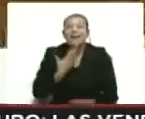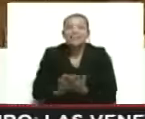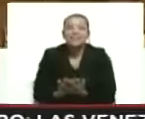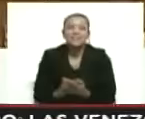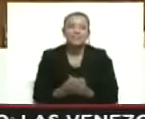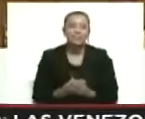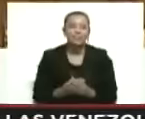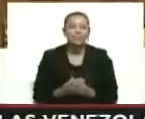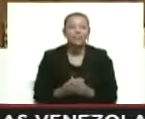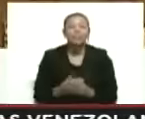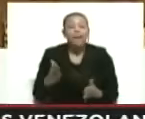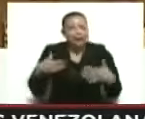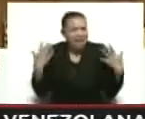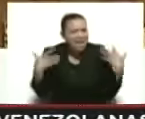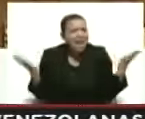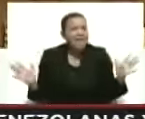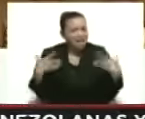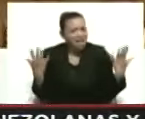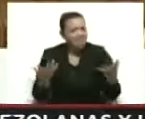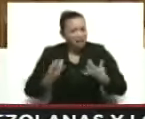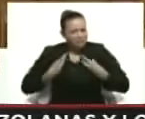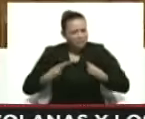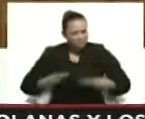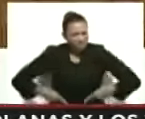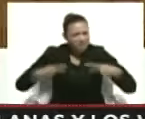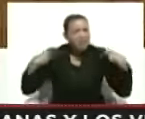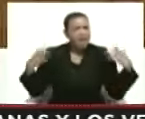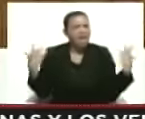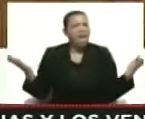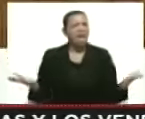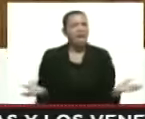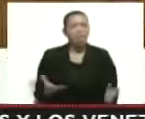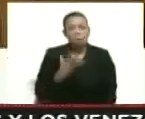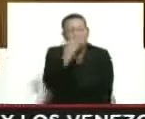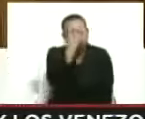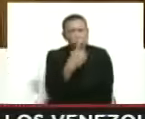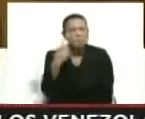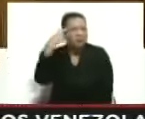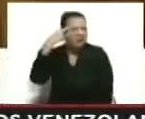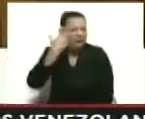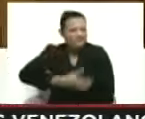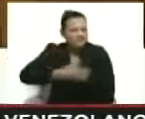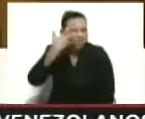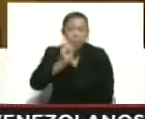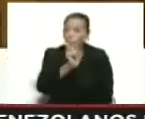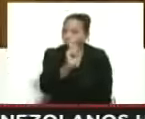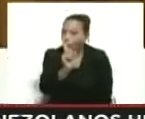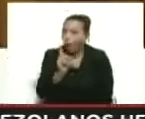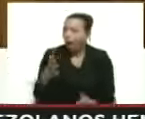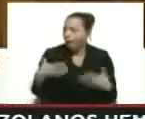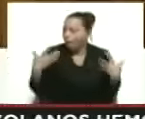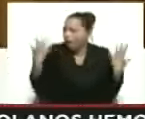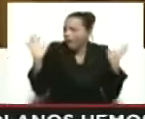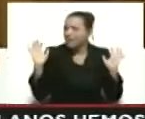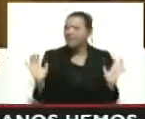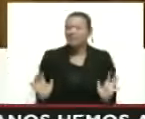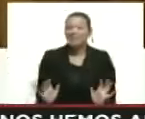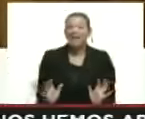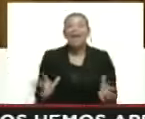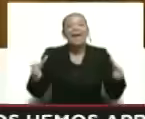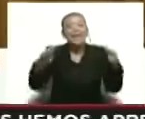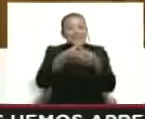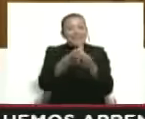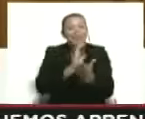bueno. Alégrense, vale, alegren la vida. No se van a poner como los amargados ahí, alégrense. Querido